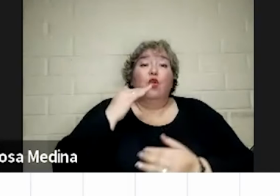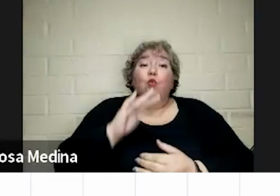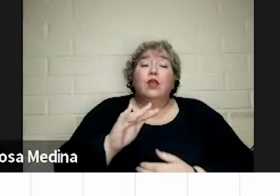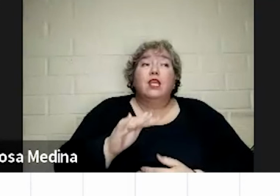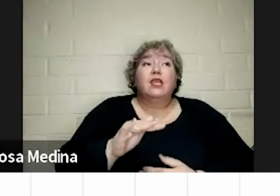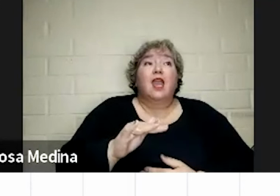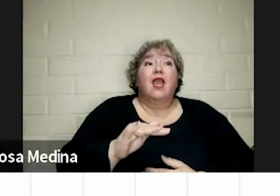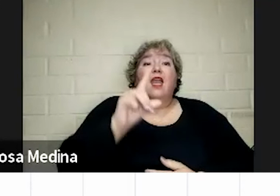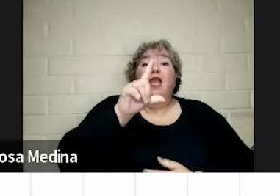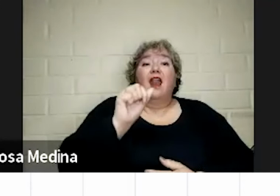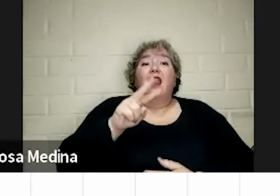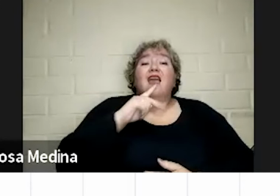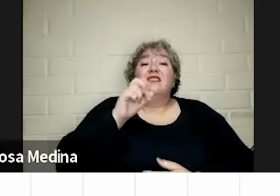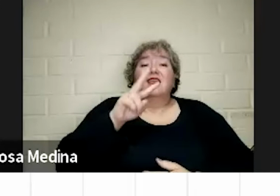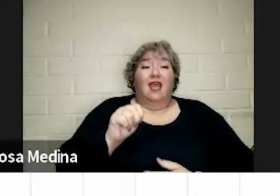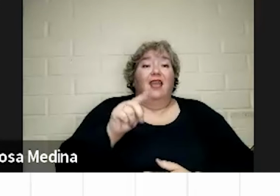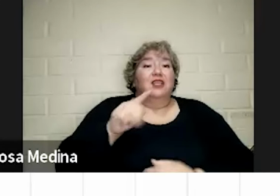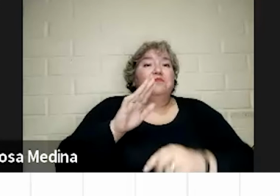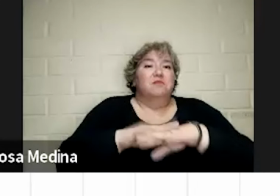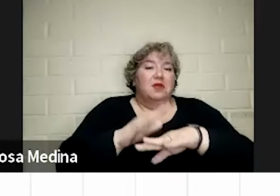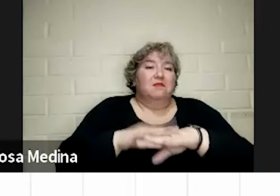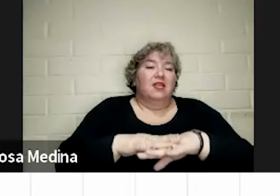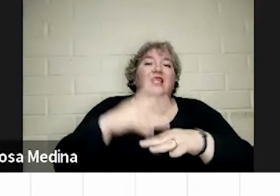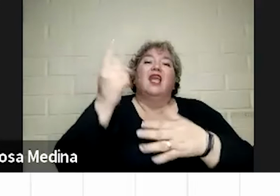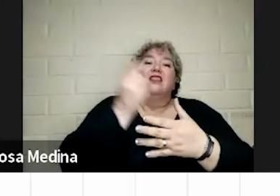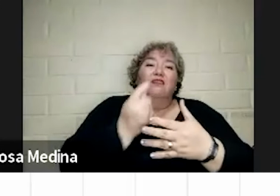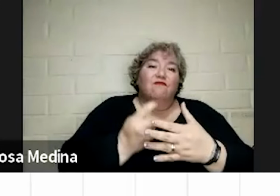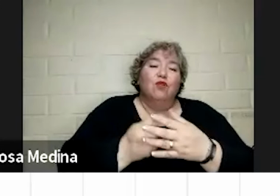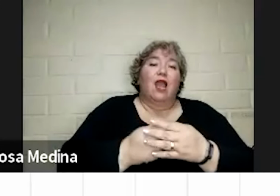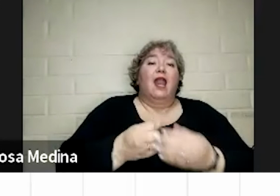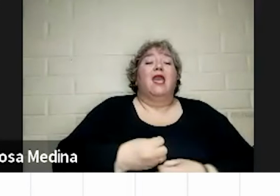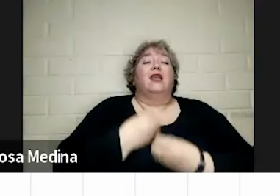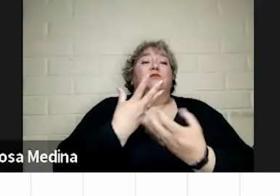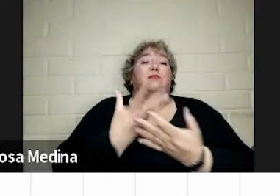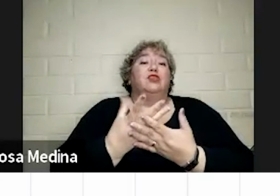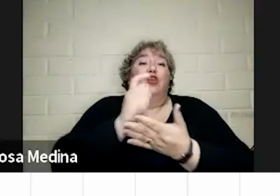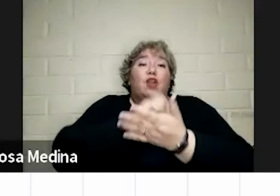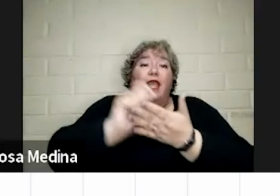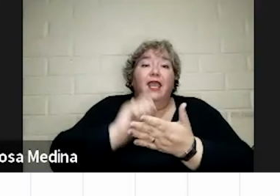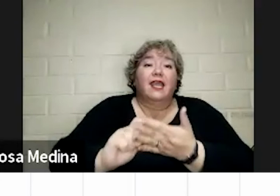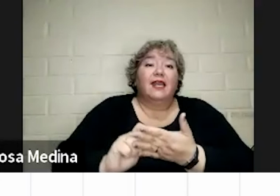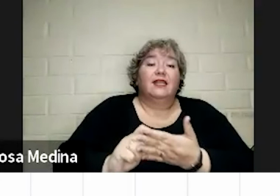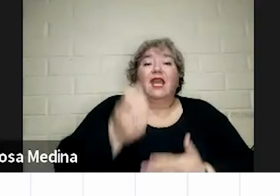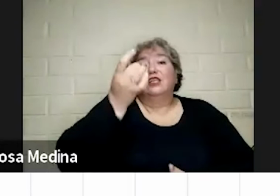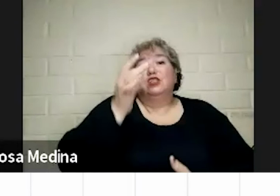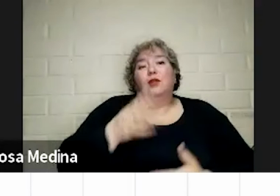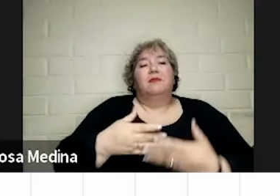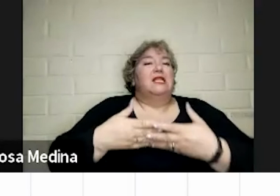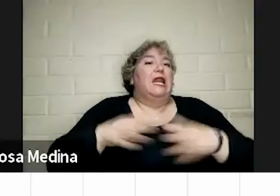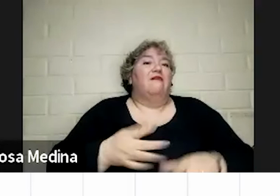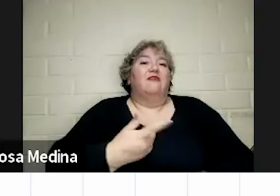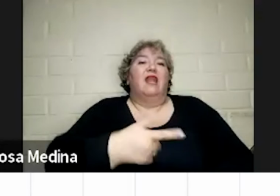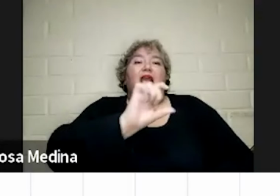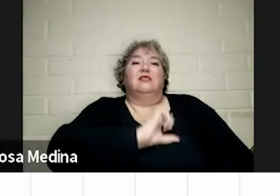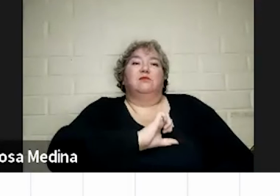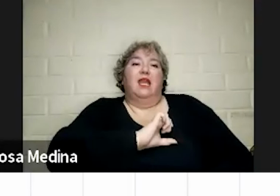Unidos, y claro, y le permiten igual dibujar, su expresión escrita inicial se la permiten hacer libremente en español, aunque en la escuela